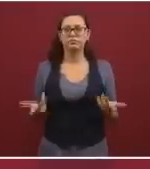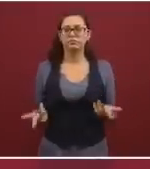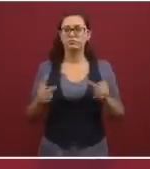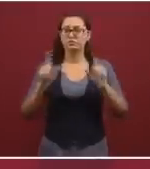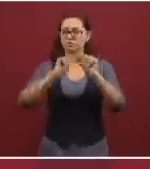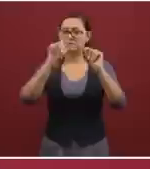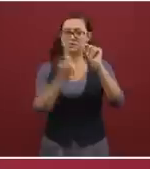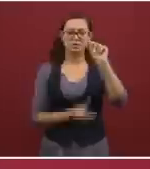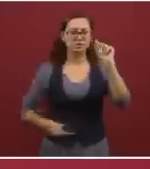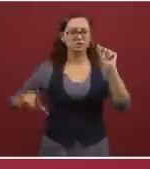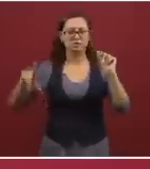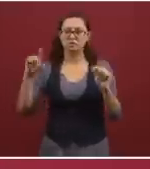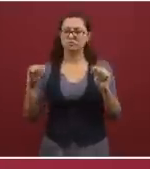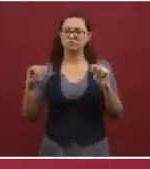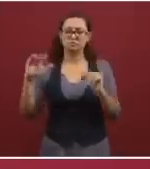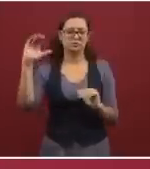monstruosa